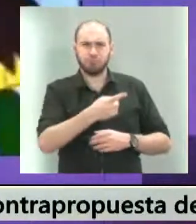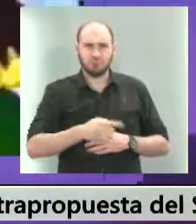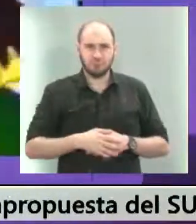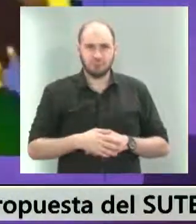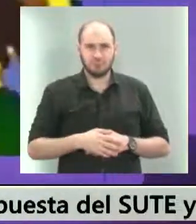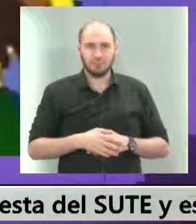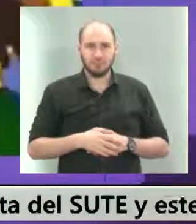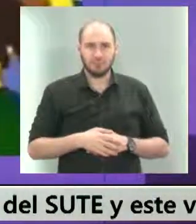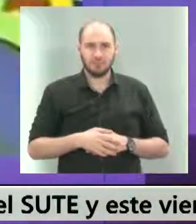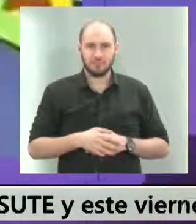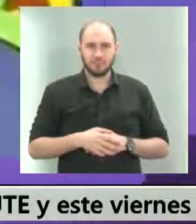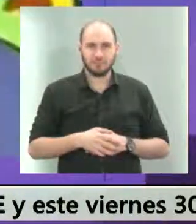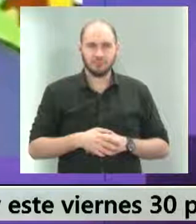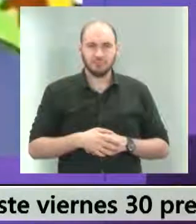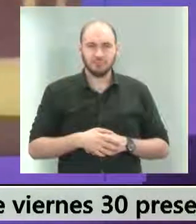Skinner!